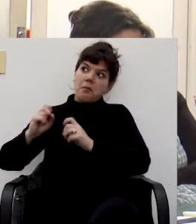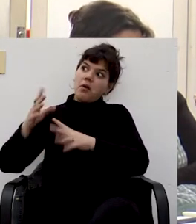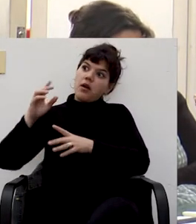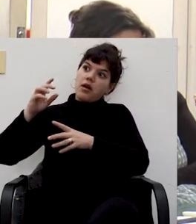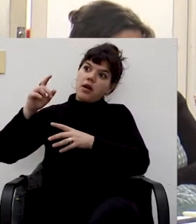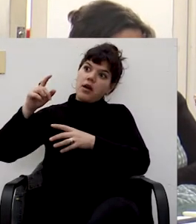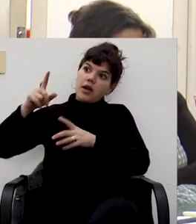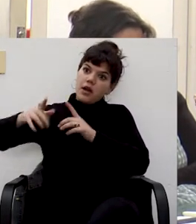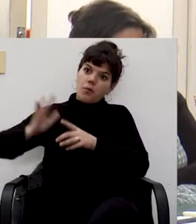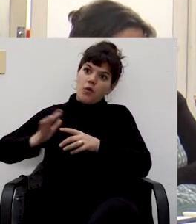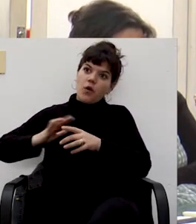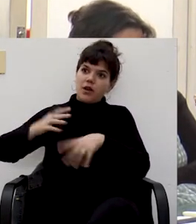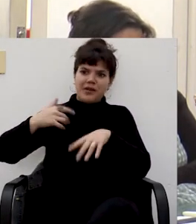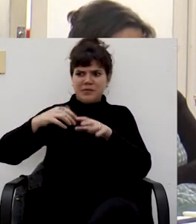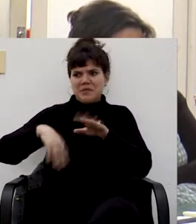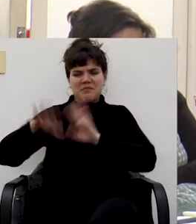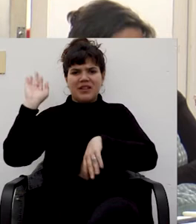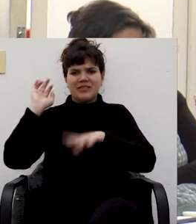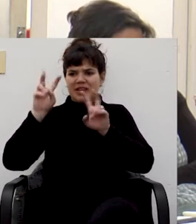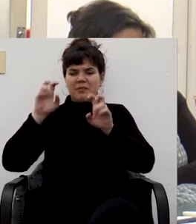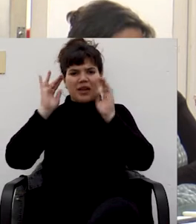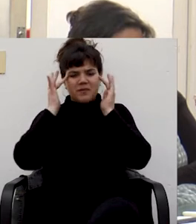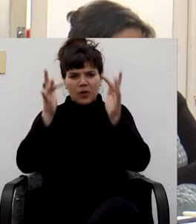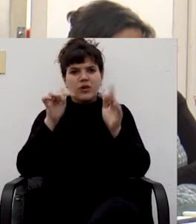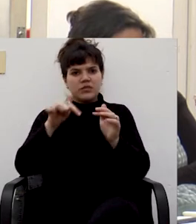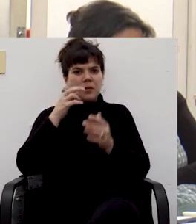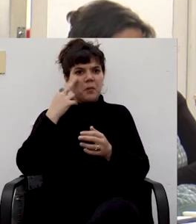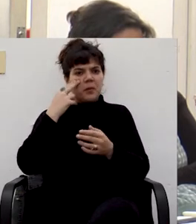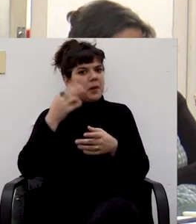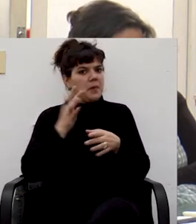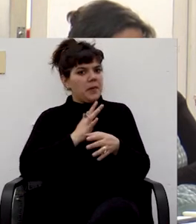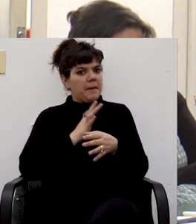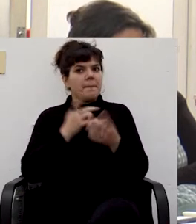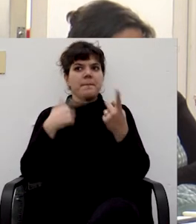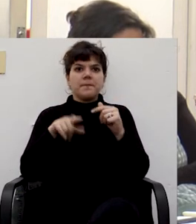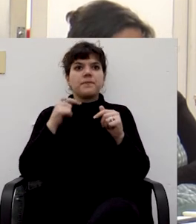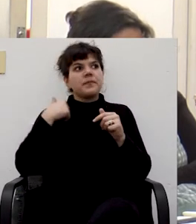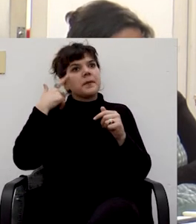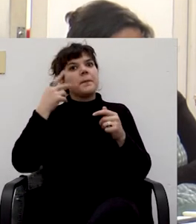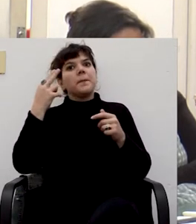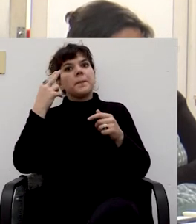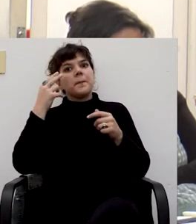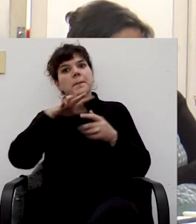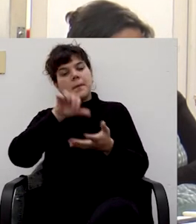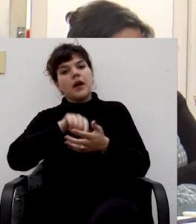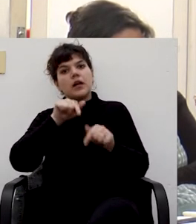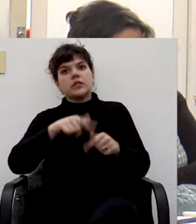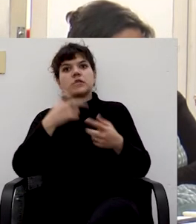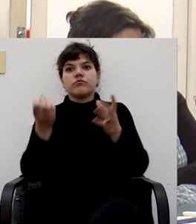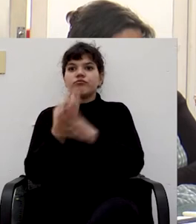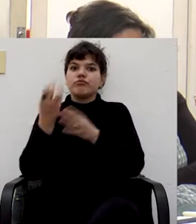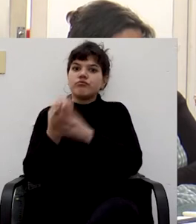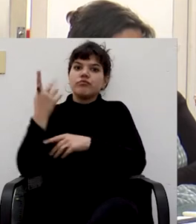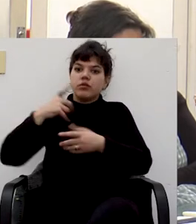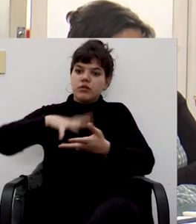impacta en las trayectorias de las mujeres a nivel educativo, a nivel profesional, ¿no? Entonces, el país genera un sistema nacional